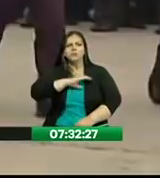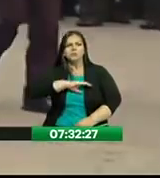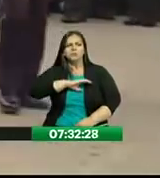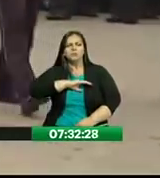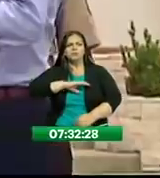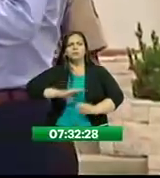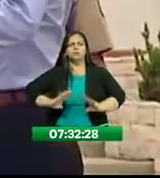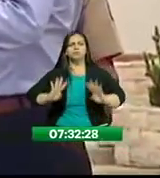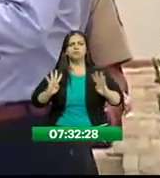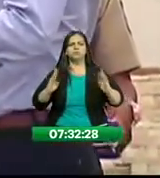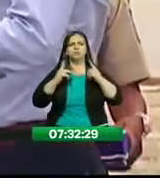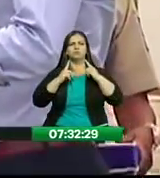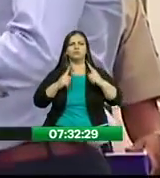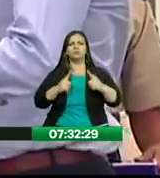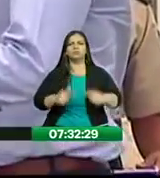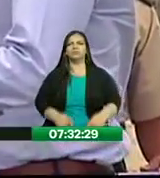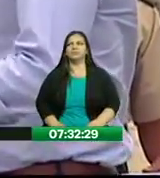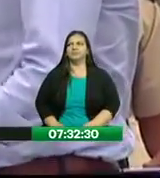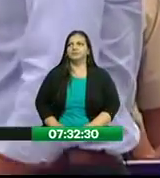del Guayas.